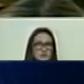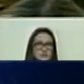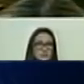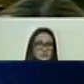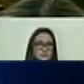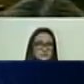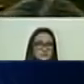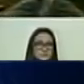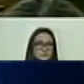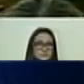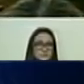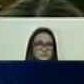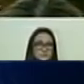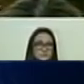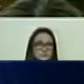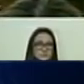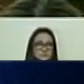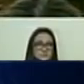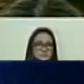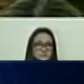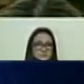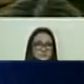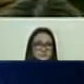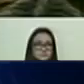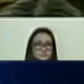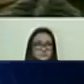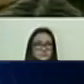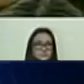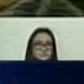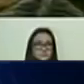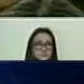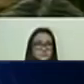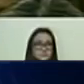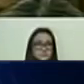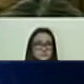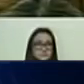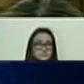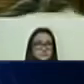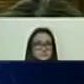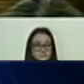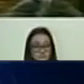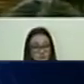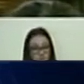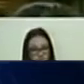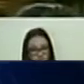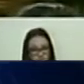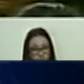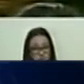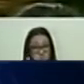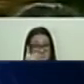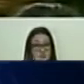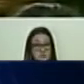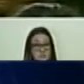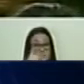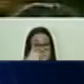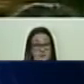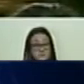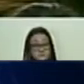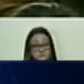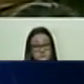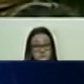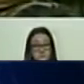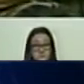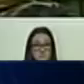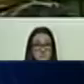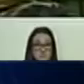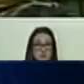Y también quisiera un mensaje usted como primer magistrado nacional, como máxima autoridad del país.